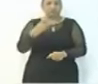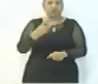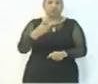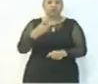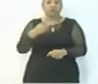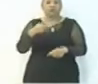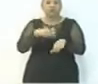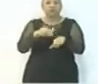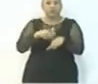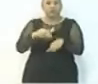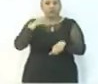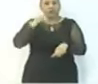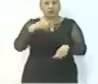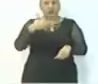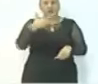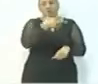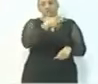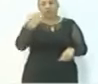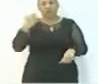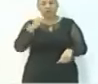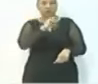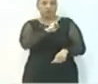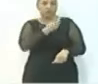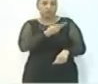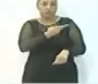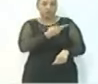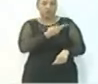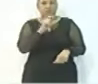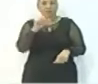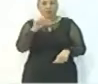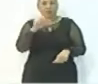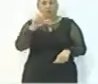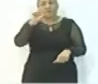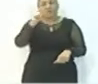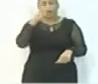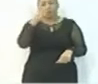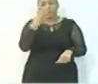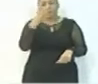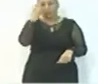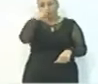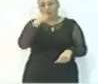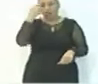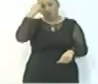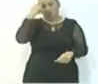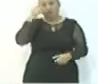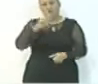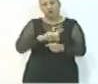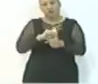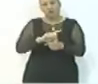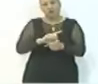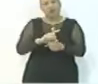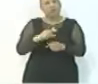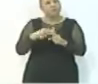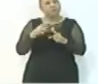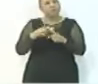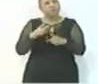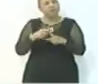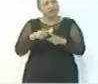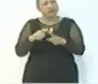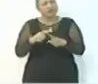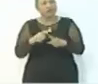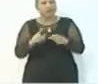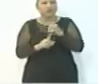La primera es la línea 800 de salud, habilitada las 24 horas del día ante cualquier situación o síntoma